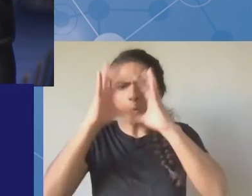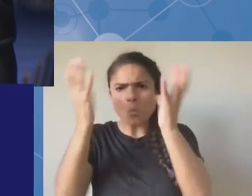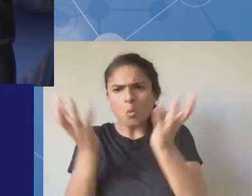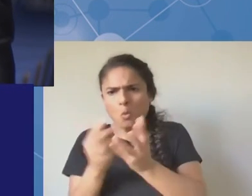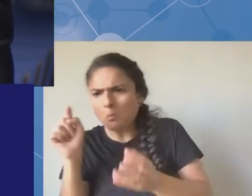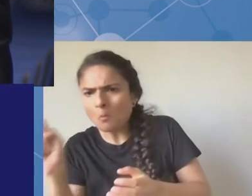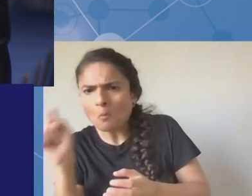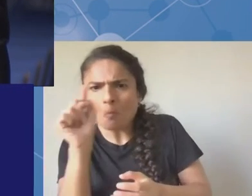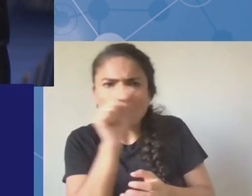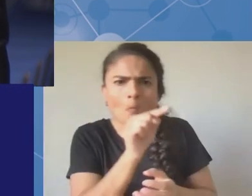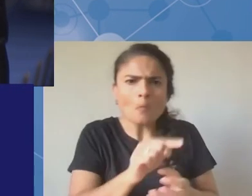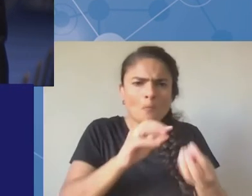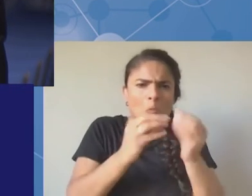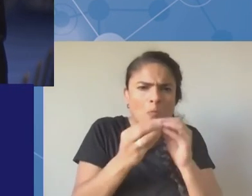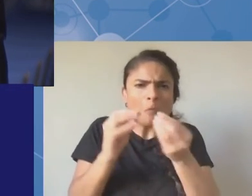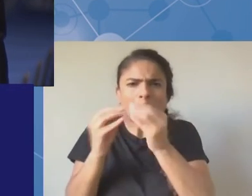gracias al secretario de la IGF.